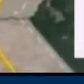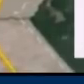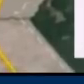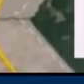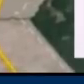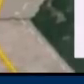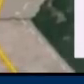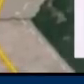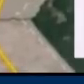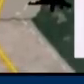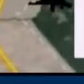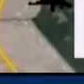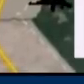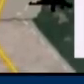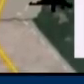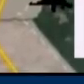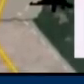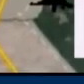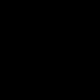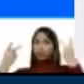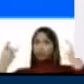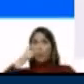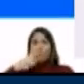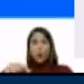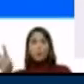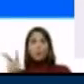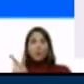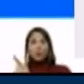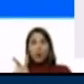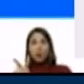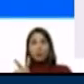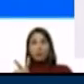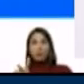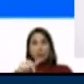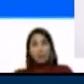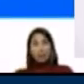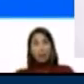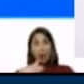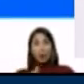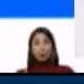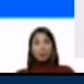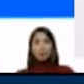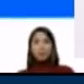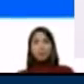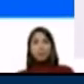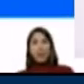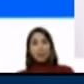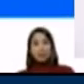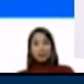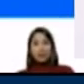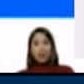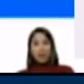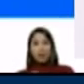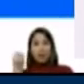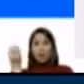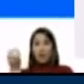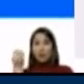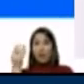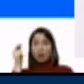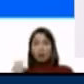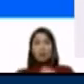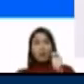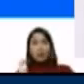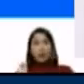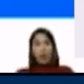nacional. Yo quisiera que el ciudadano común estuviese consciente de todo el que está haciendo algún tipo de llamado a